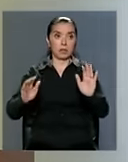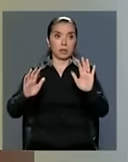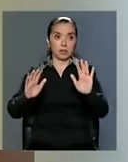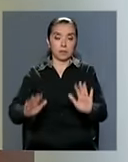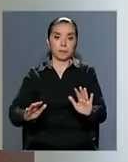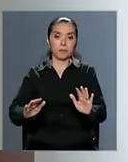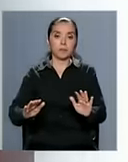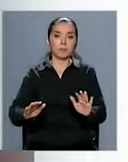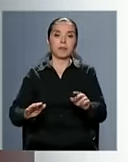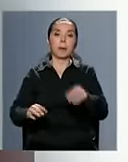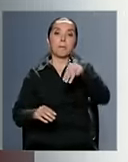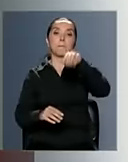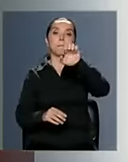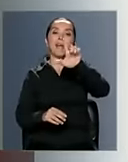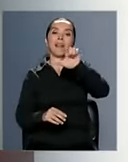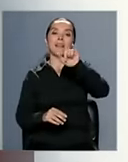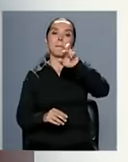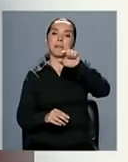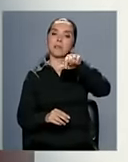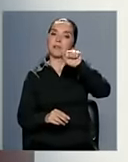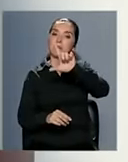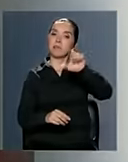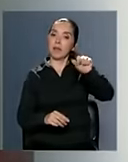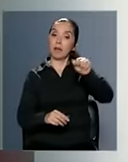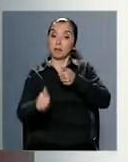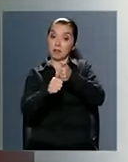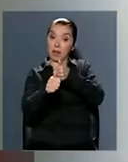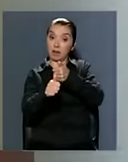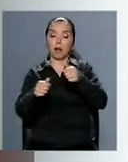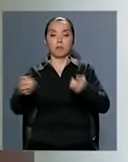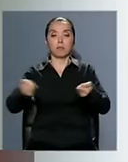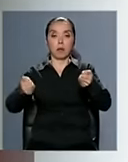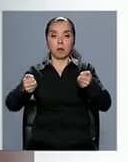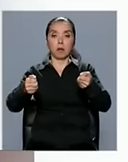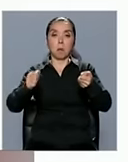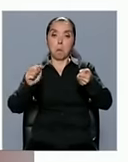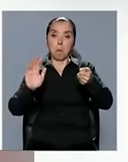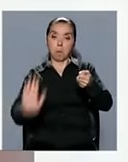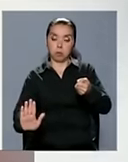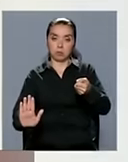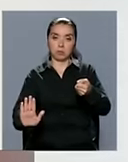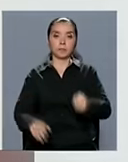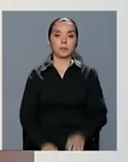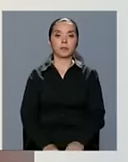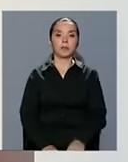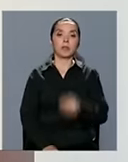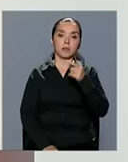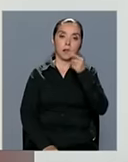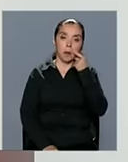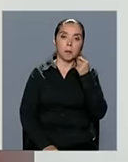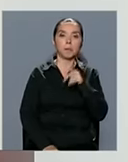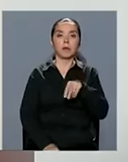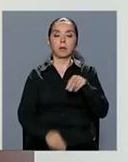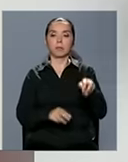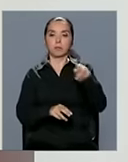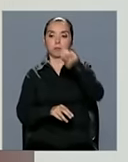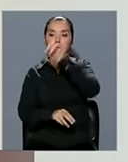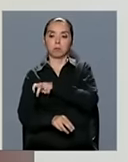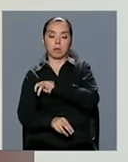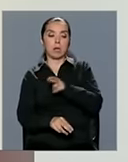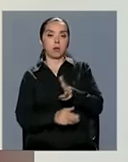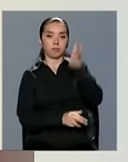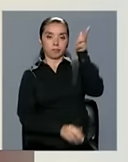Plaza de Pesaje Melipilla y en ese instante el individuo que él transportaba saca un arma de fuego y